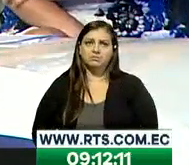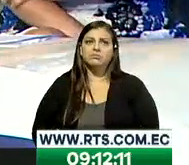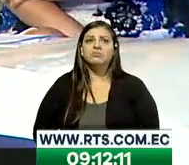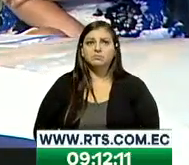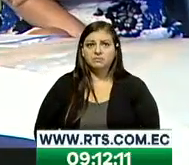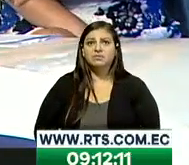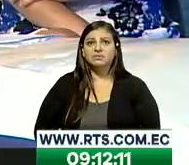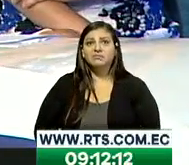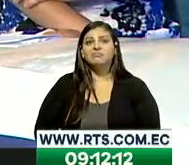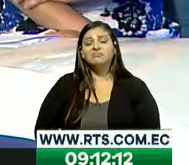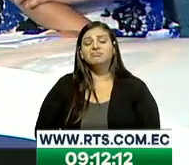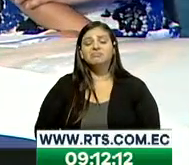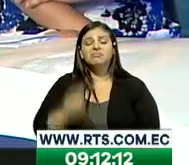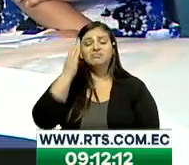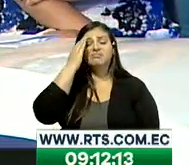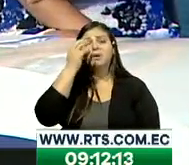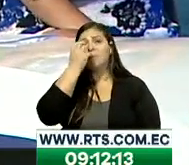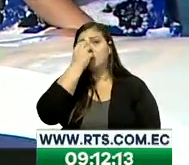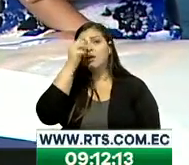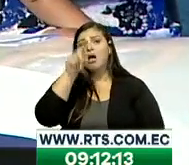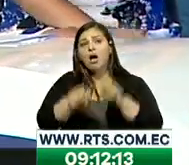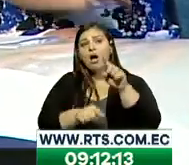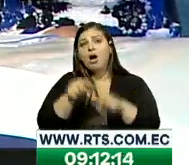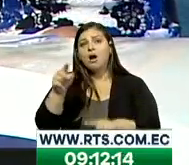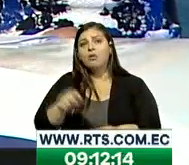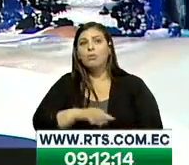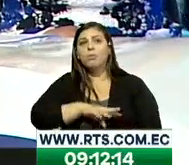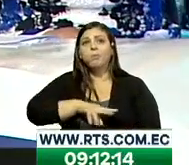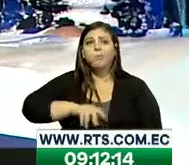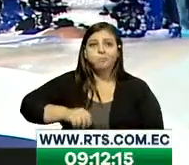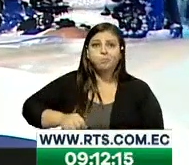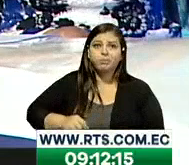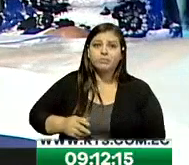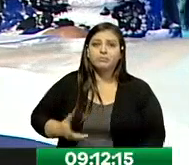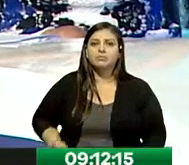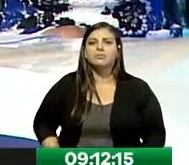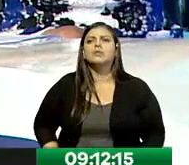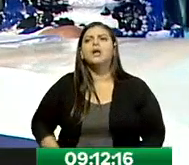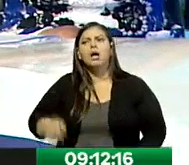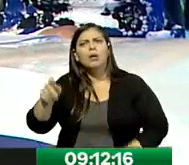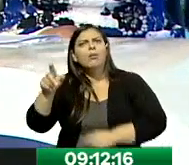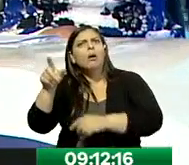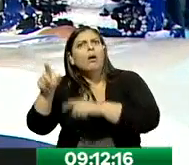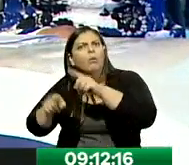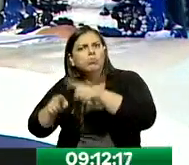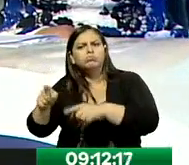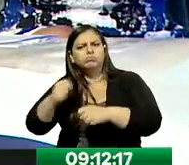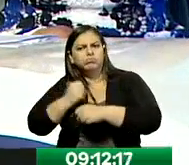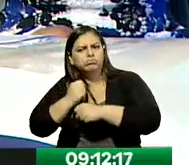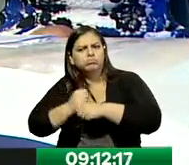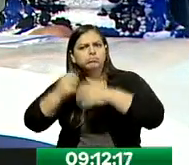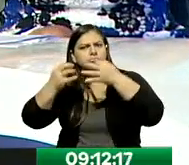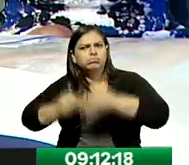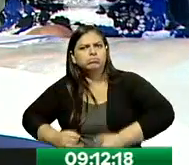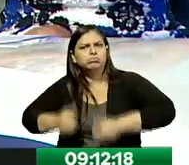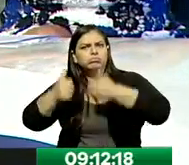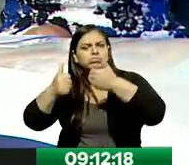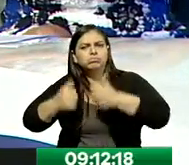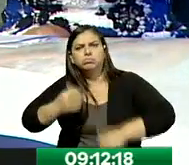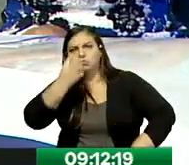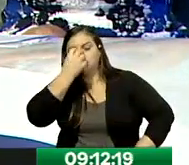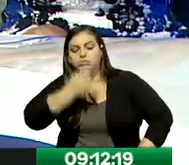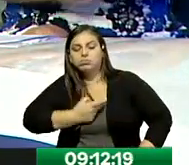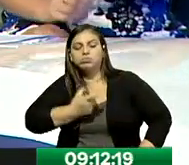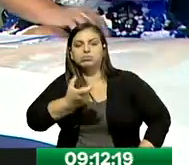un payaso a un bus de transporte urbano. Así que hay que buscar la manera de que ellos se identifiquen para que la gente no